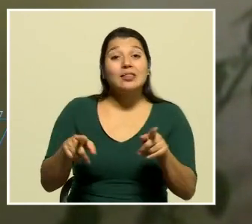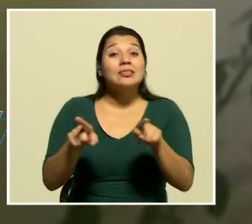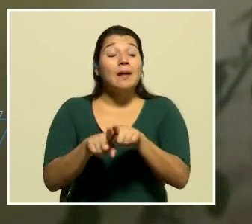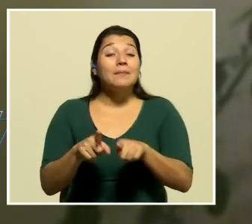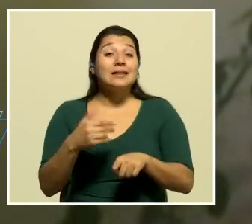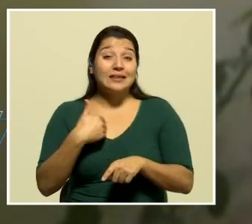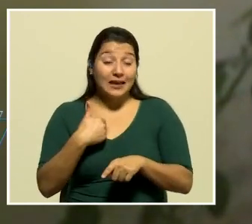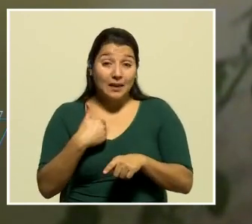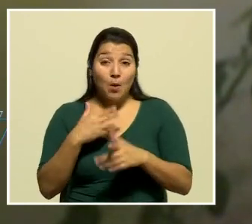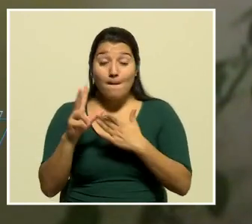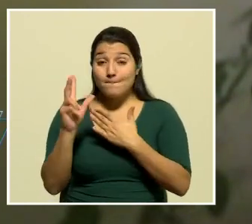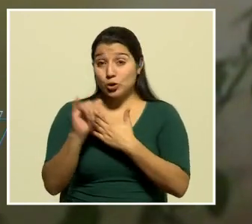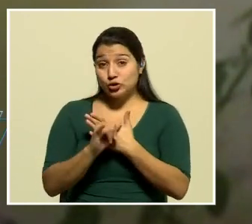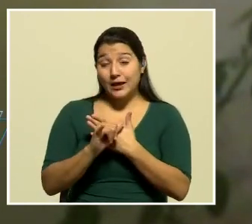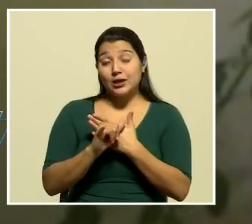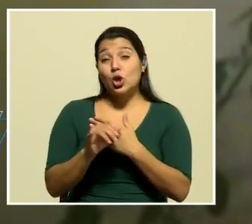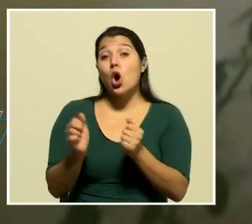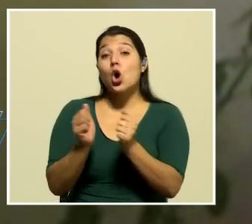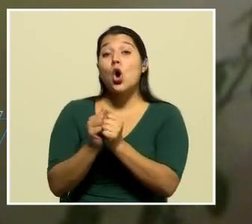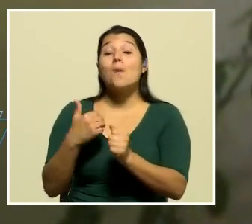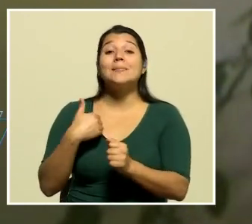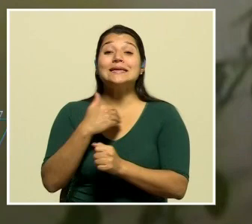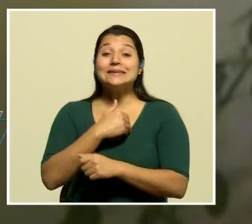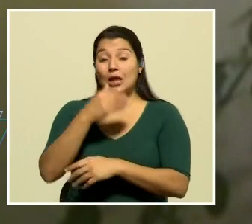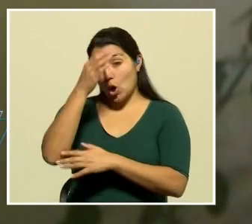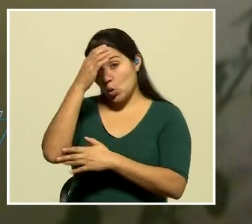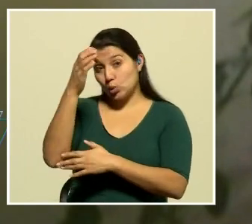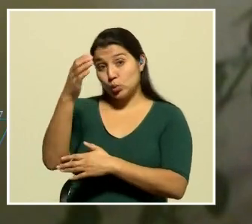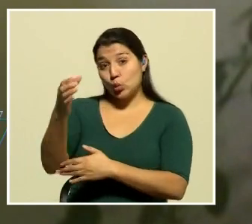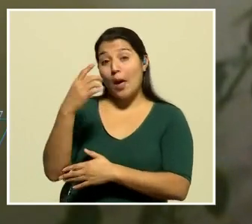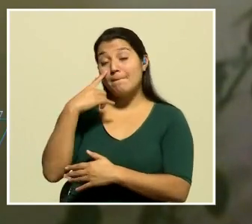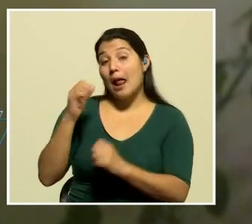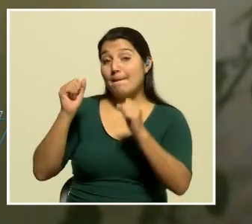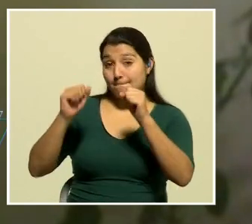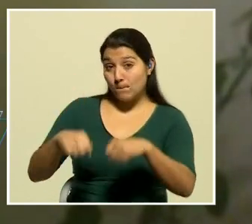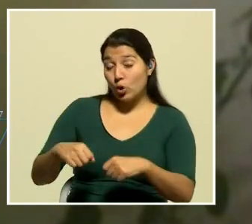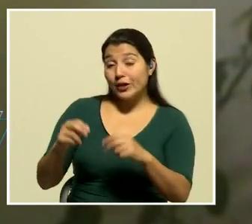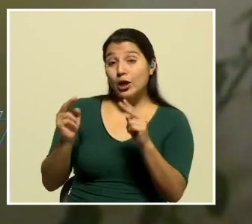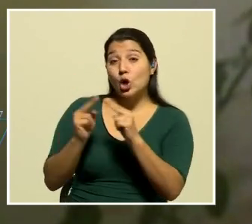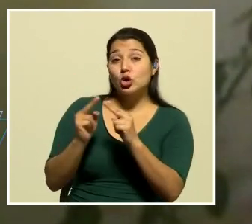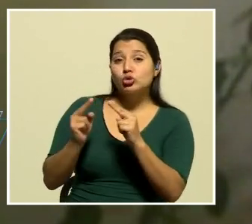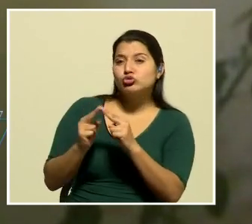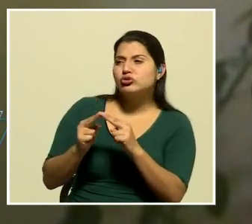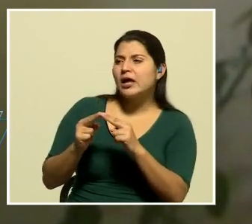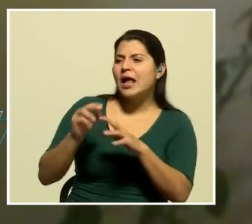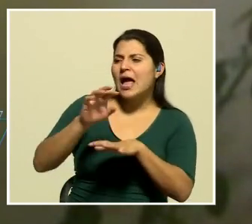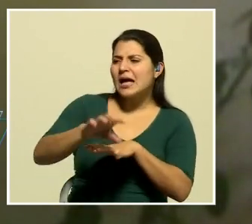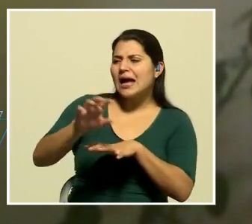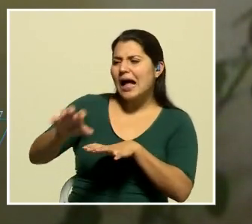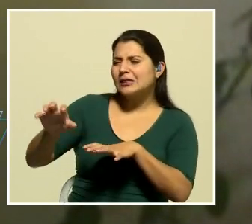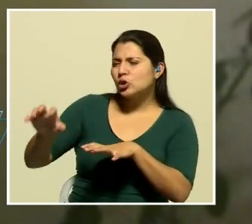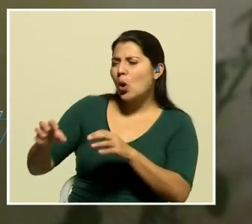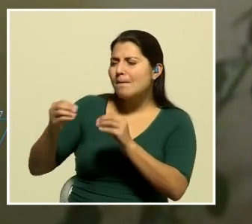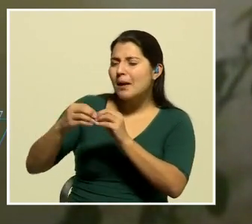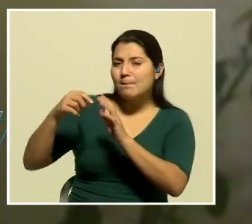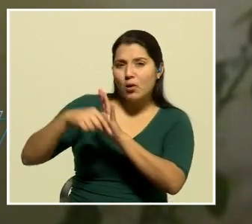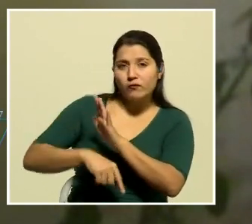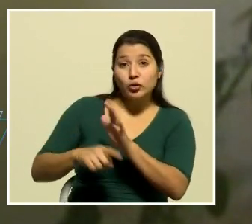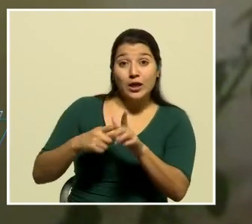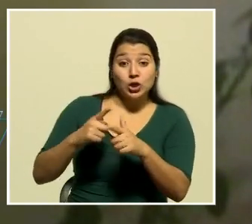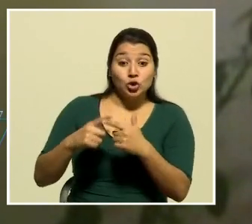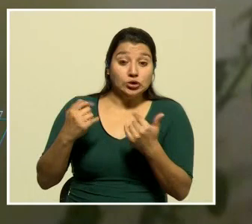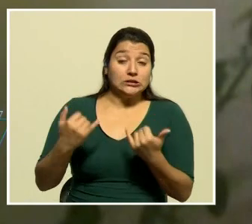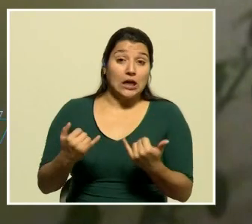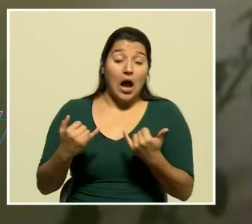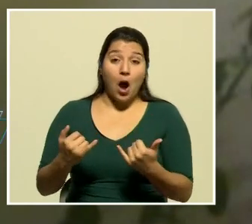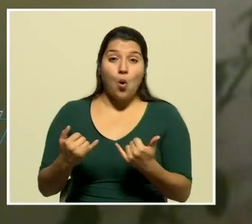también proyectos con el Ministerio de Cultura para poder conocer los cantones a profundidad. Entonces ahora estamos